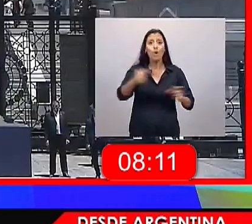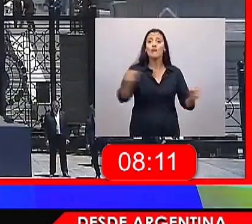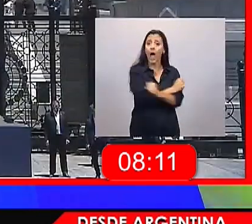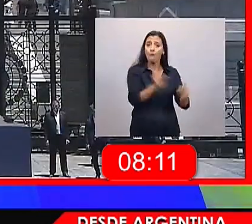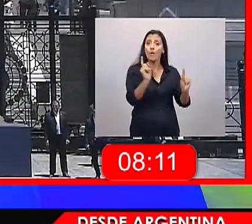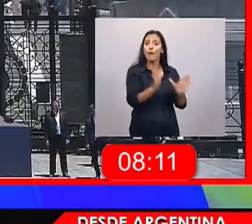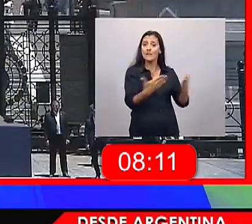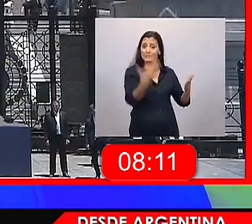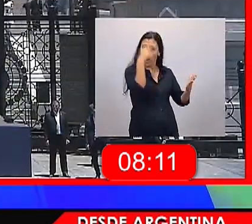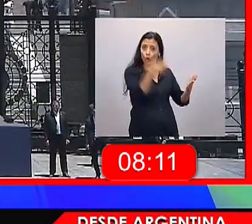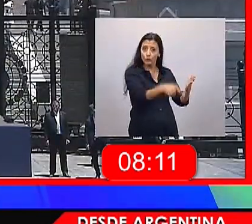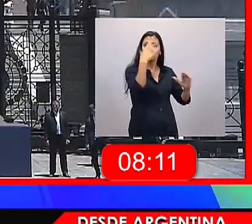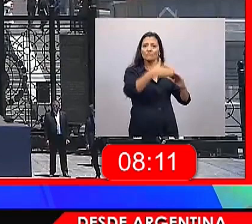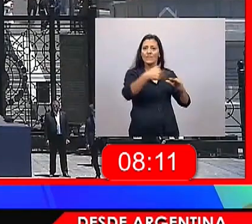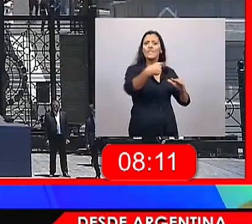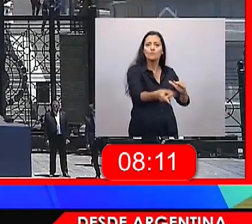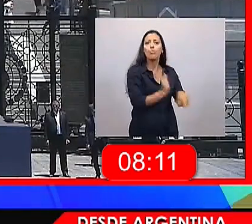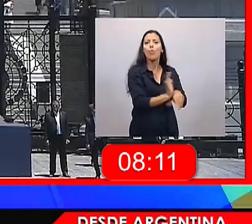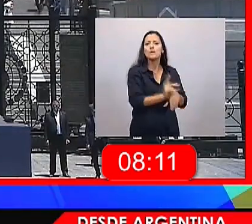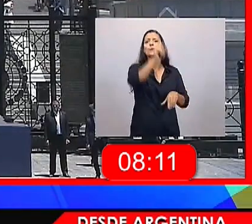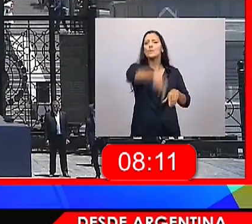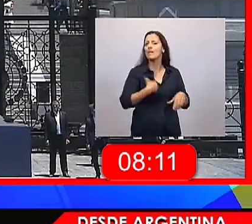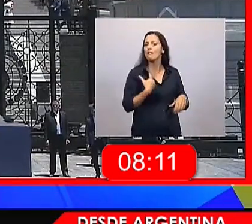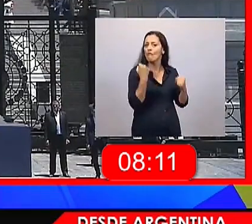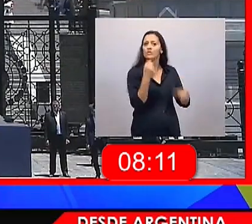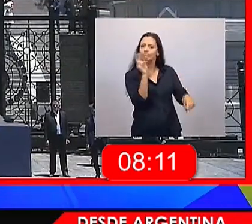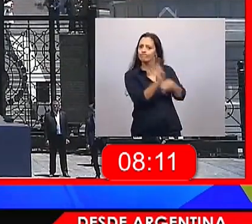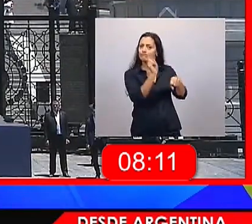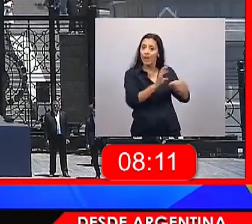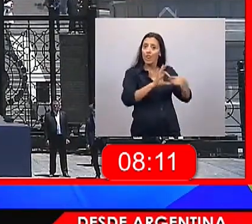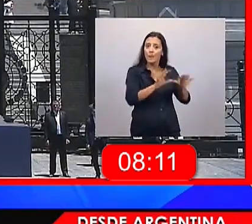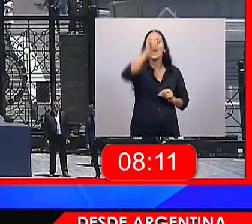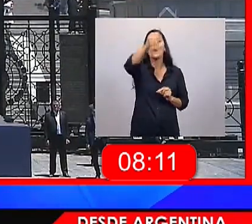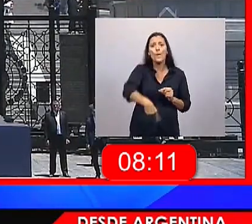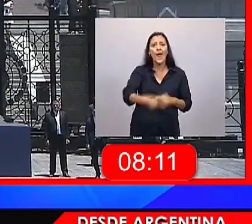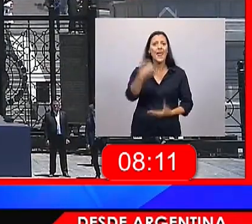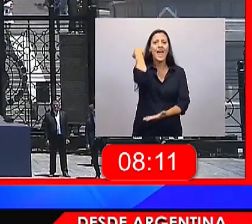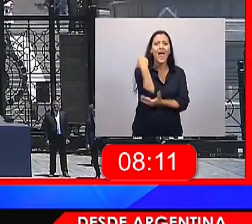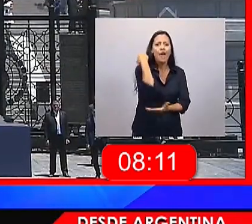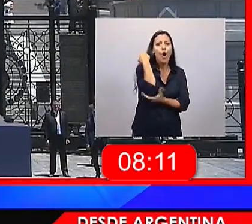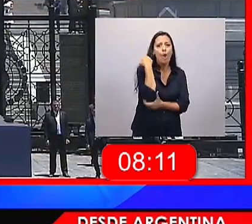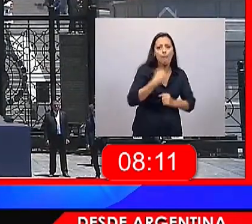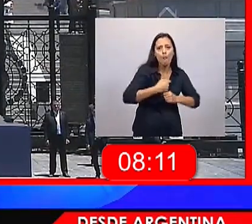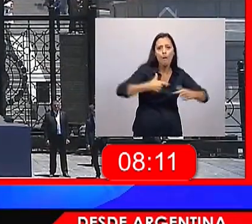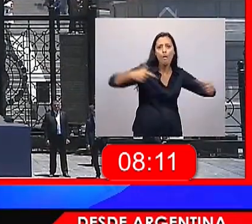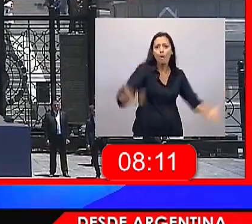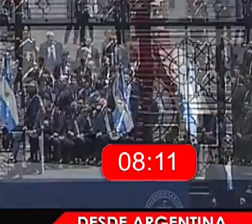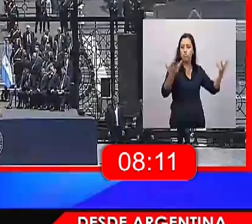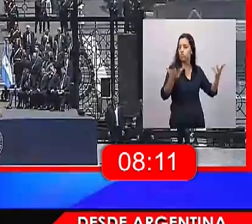y al acompañamiento con lo que va a ser medidas que claramente muy duras, ¿no?